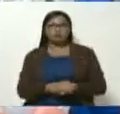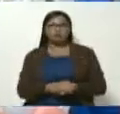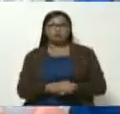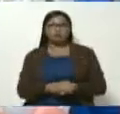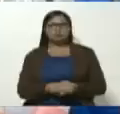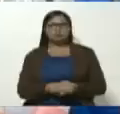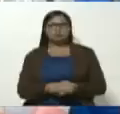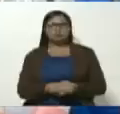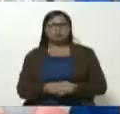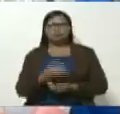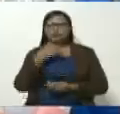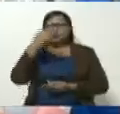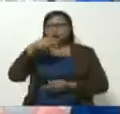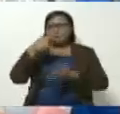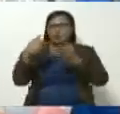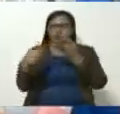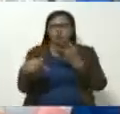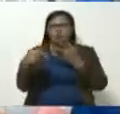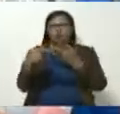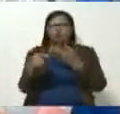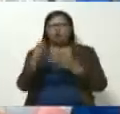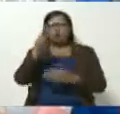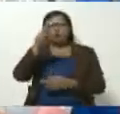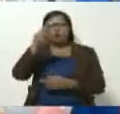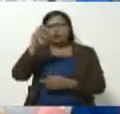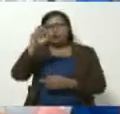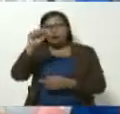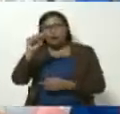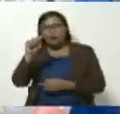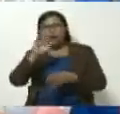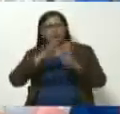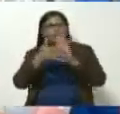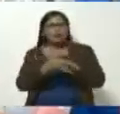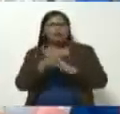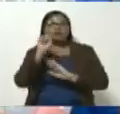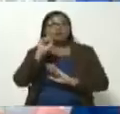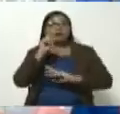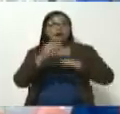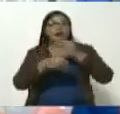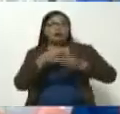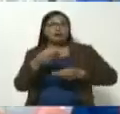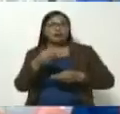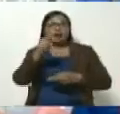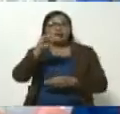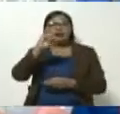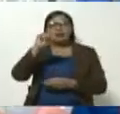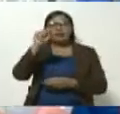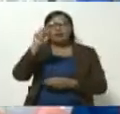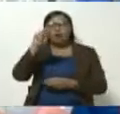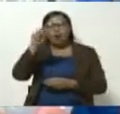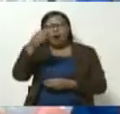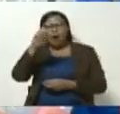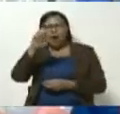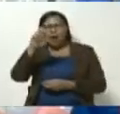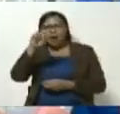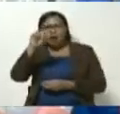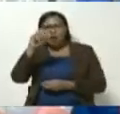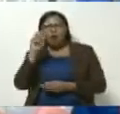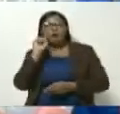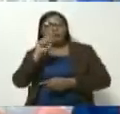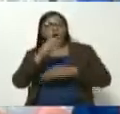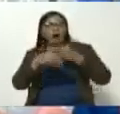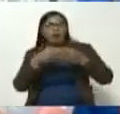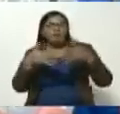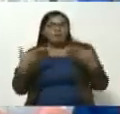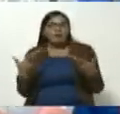Bueno, aquí llegó materia prima urea. Urea que es necesaria, esto es nitrógeno. Nitrógeno necesario para